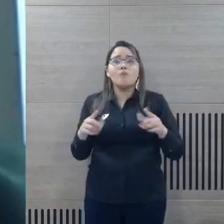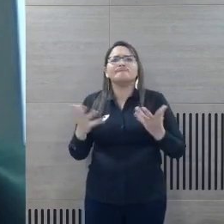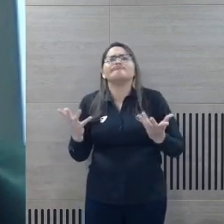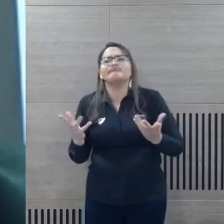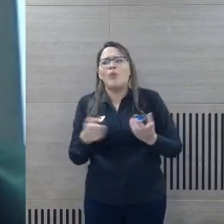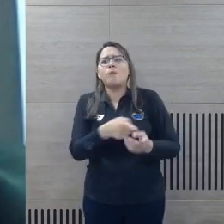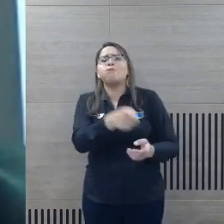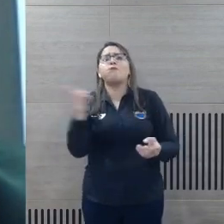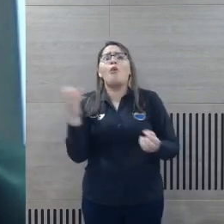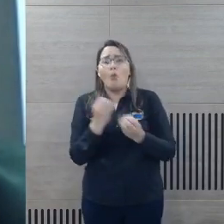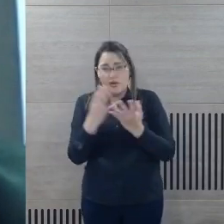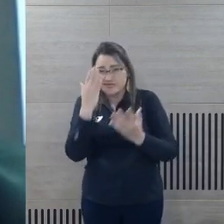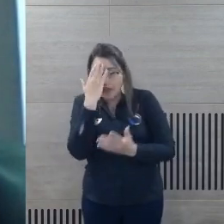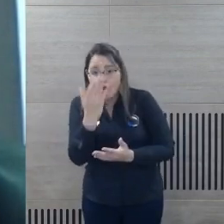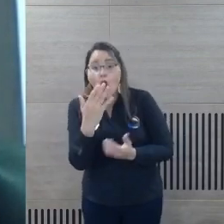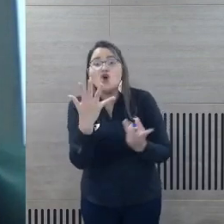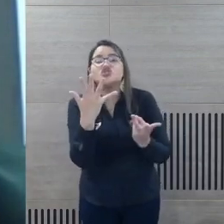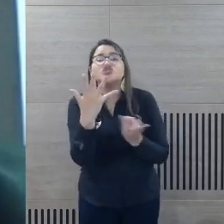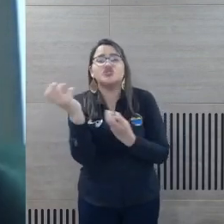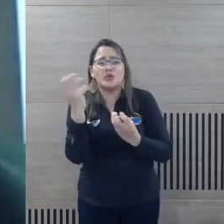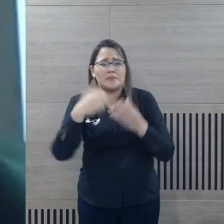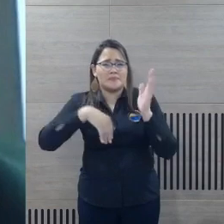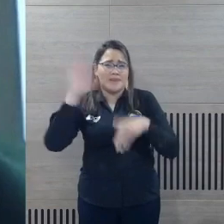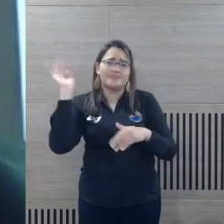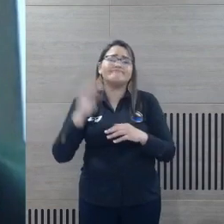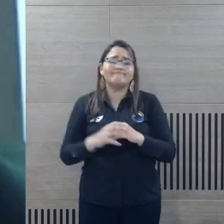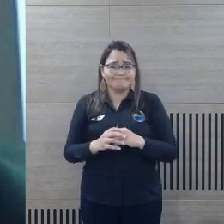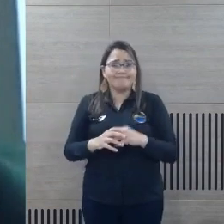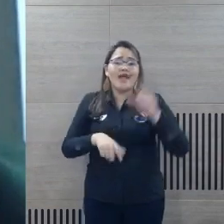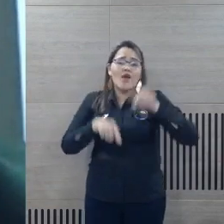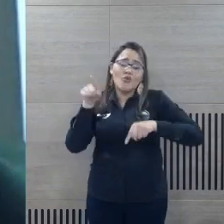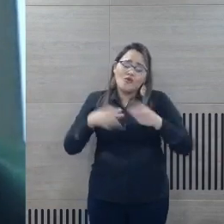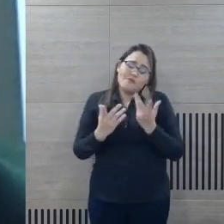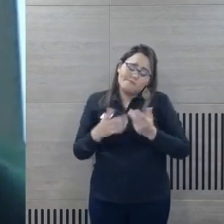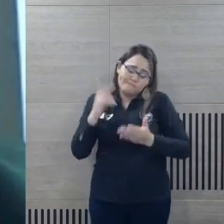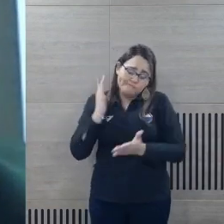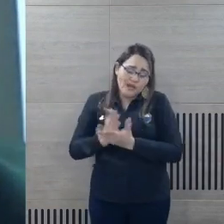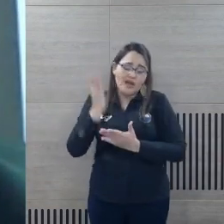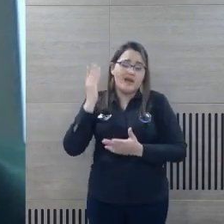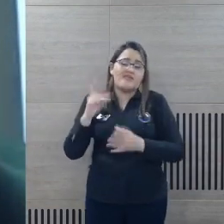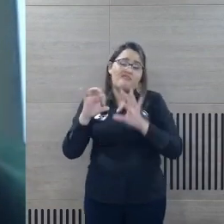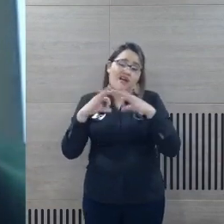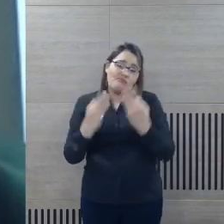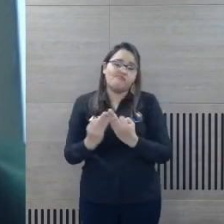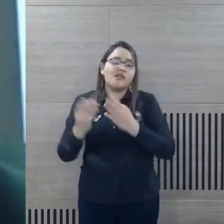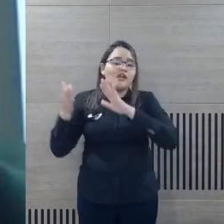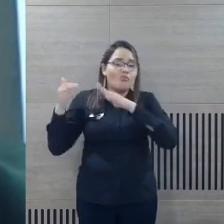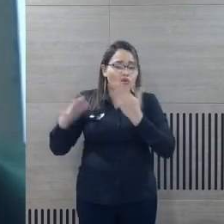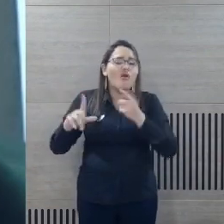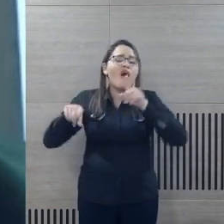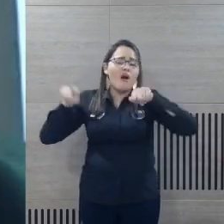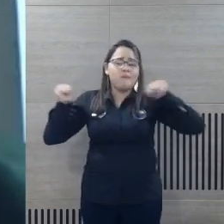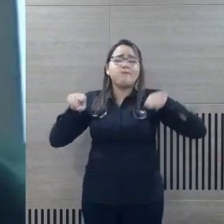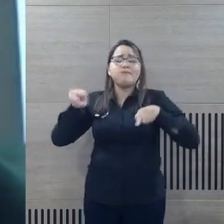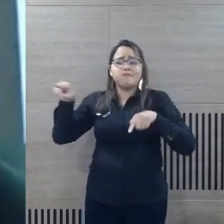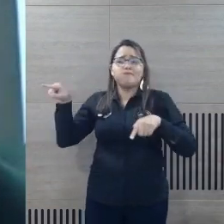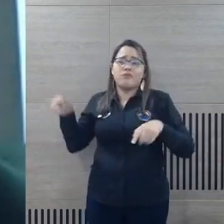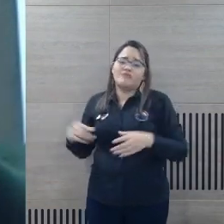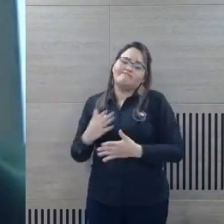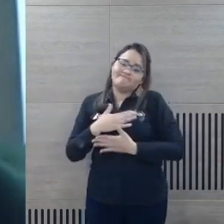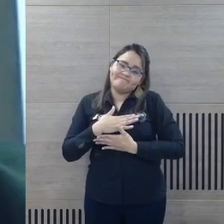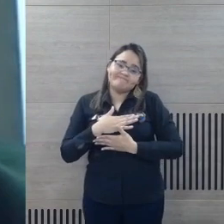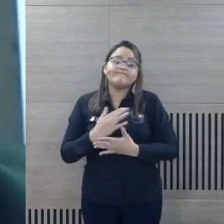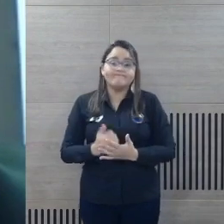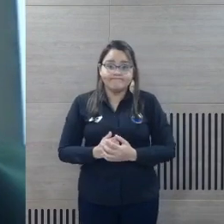la inminente y agresiva pandemia COVID-19. En la cual seguramente hoy, ustedes y yo,